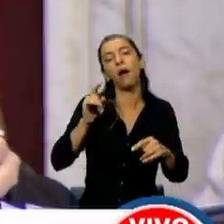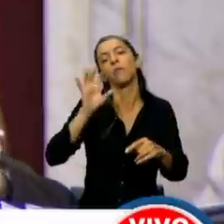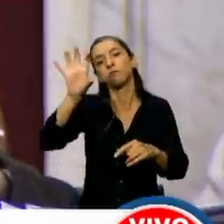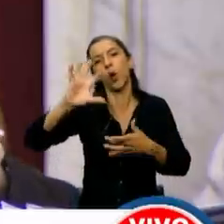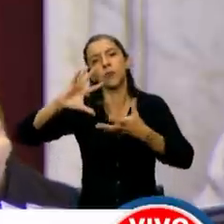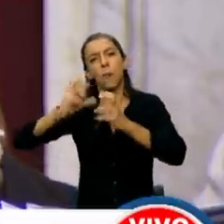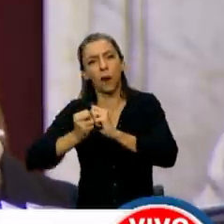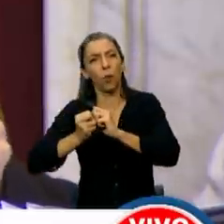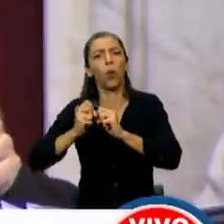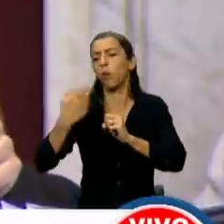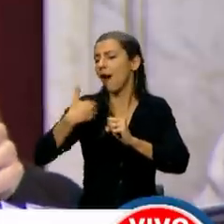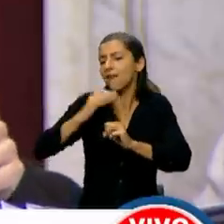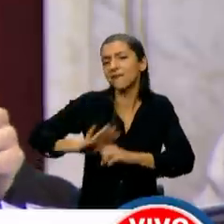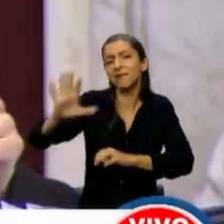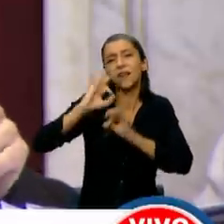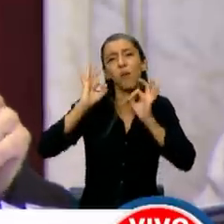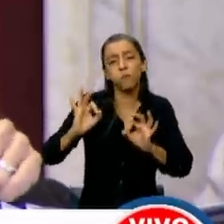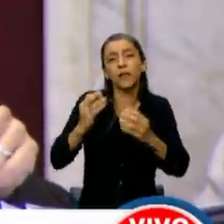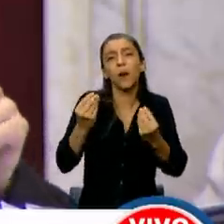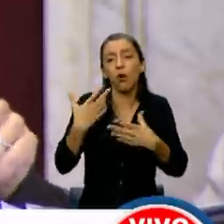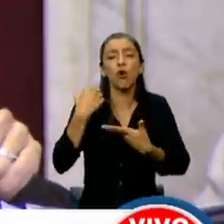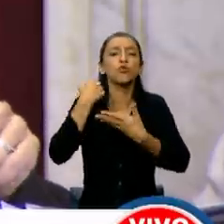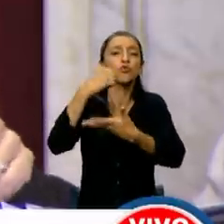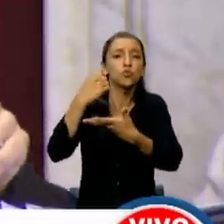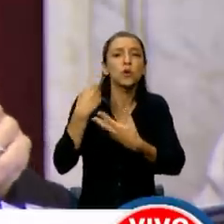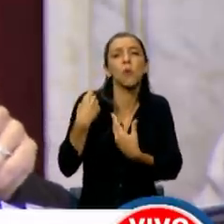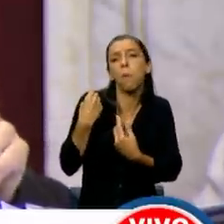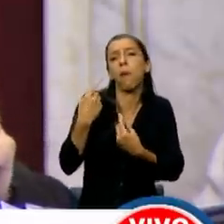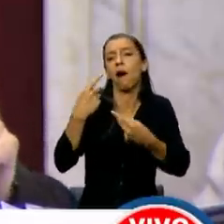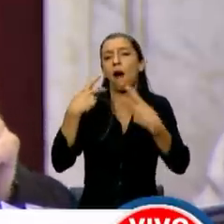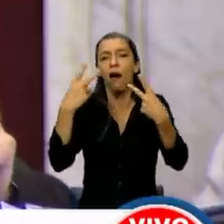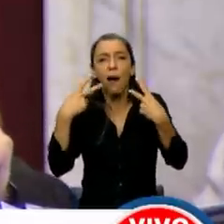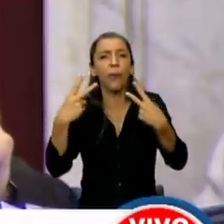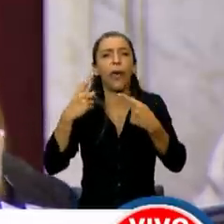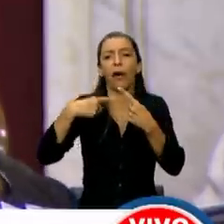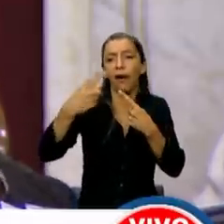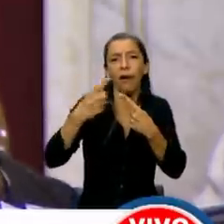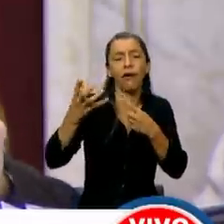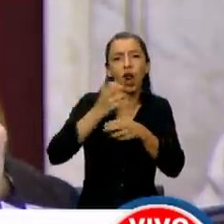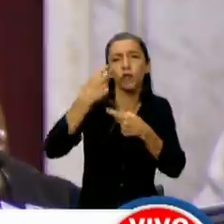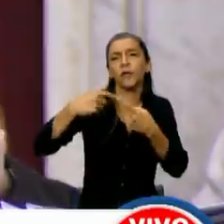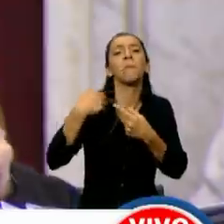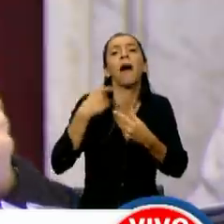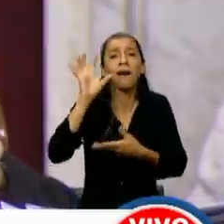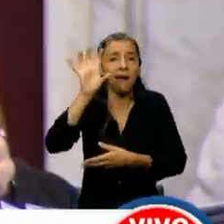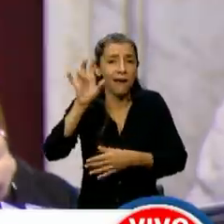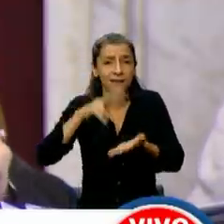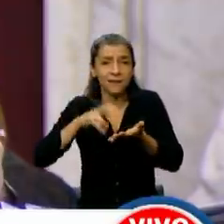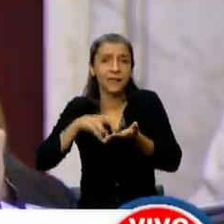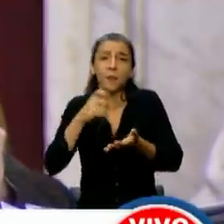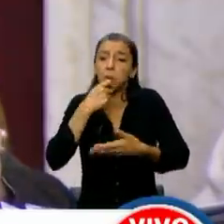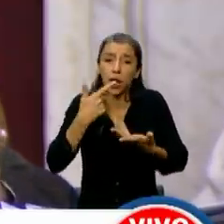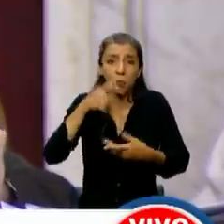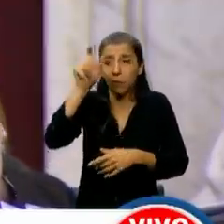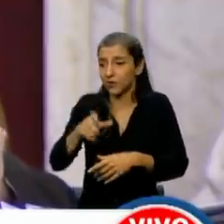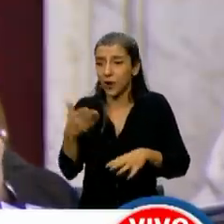porque no habrá un subsidio al transporte para eso salteños que se levantan temprano para ir a trabajar porque esto impacta en ese boleto de